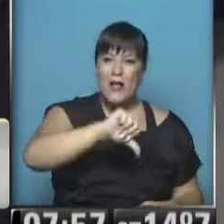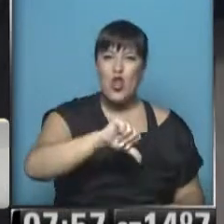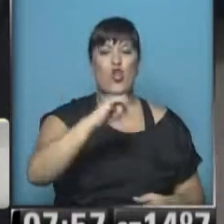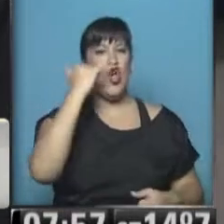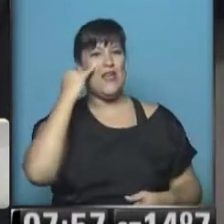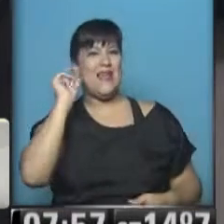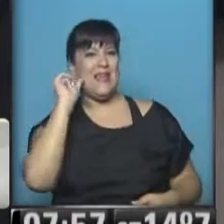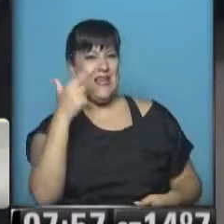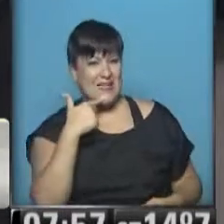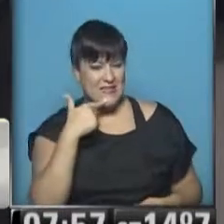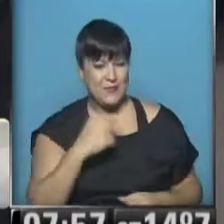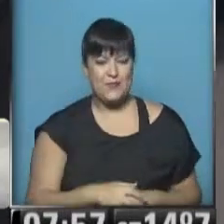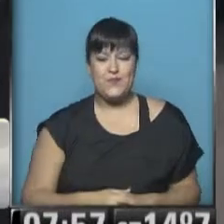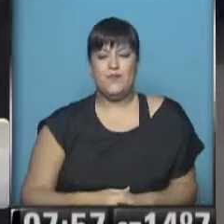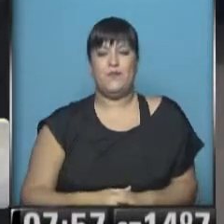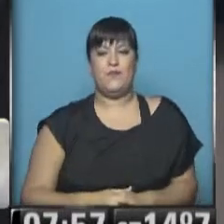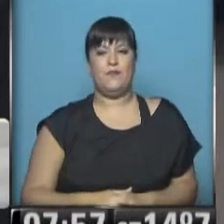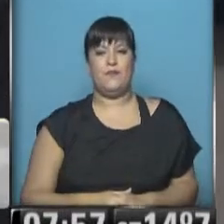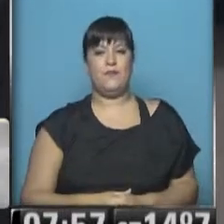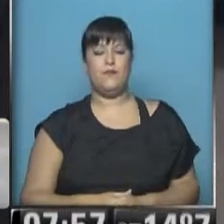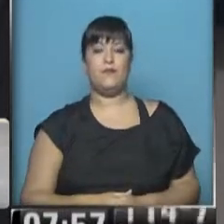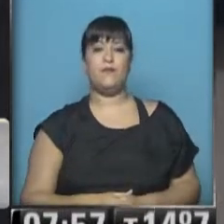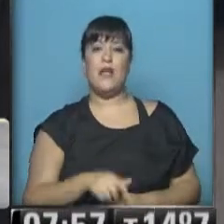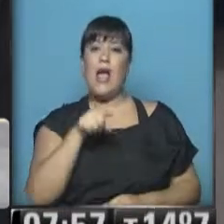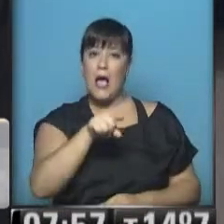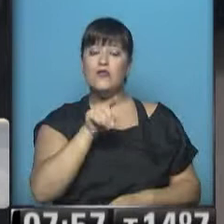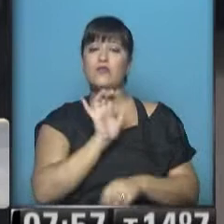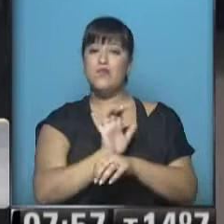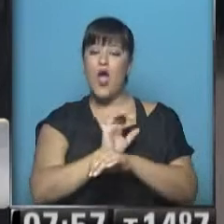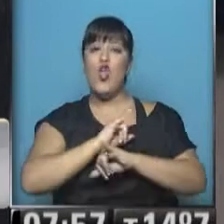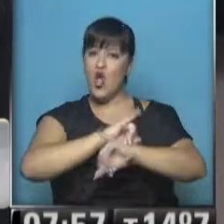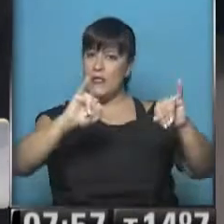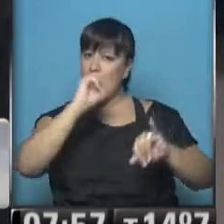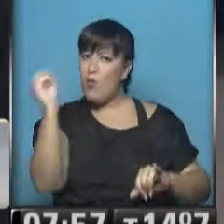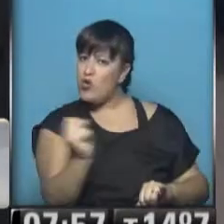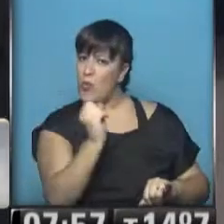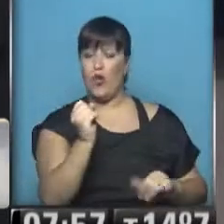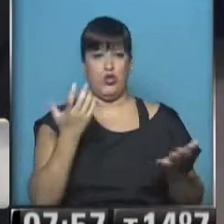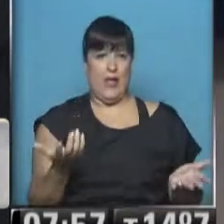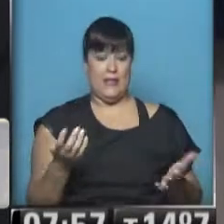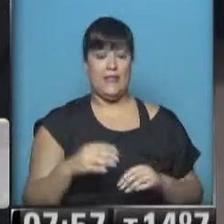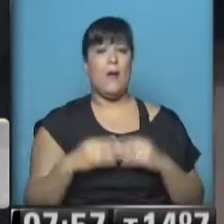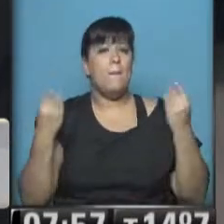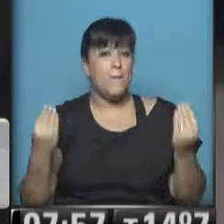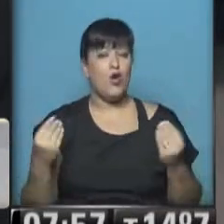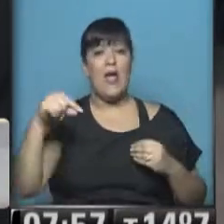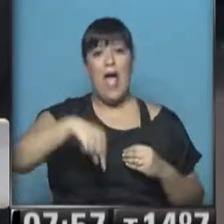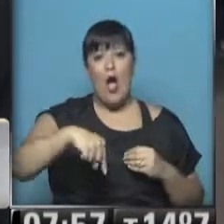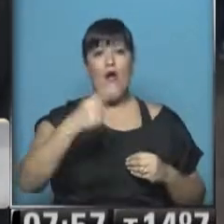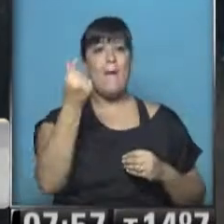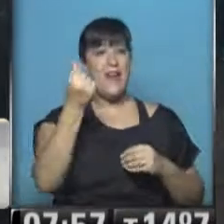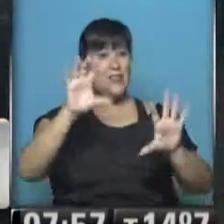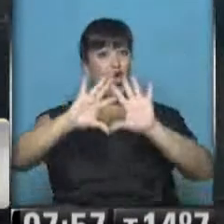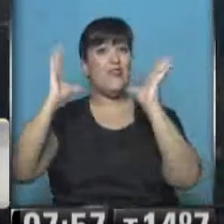convencional del ceip es una noticia importante sobre todo en el marco que se da en un contexto de un precio internacional